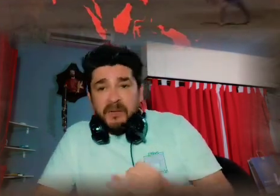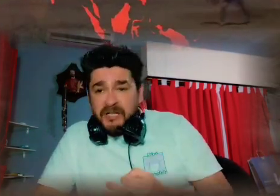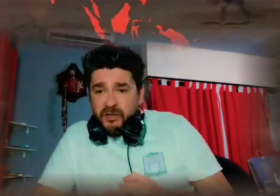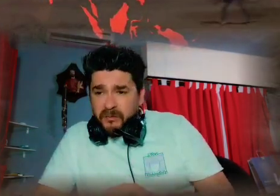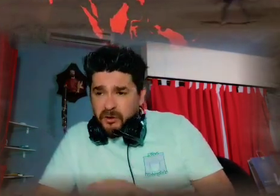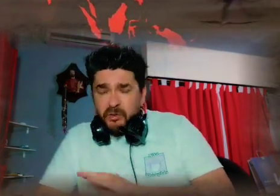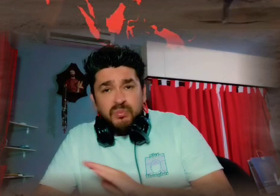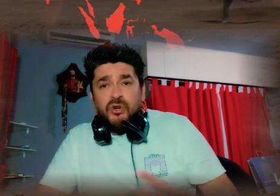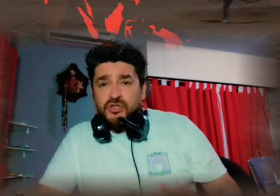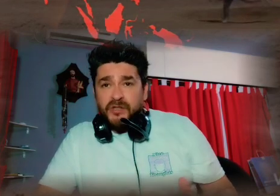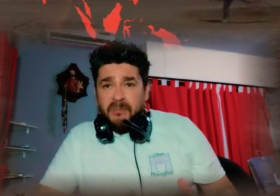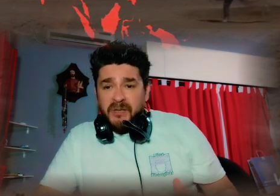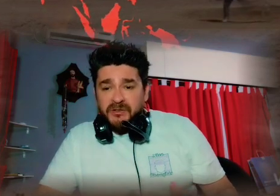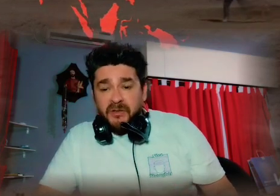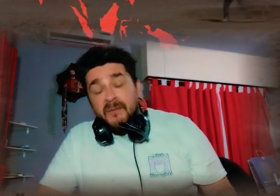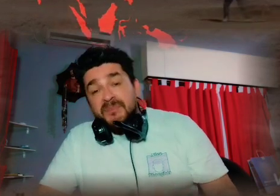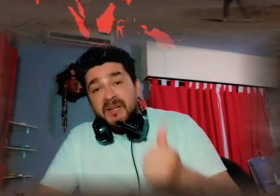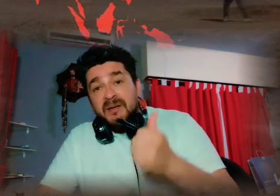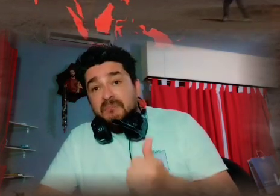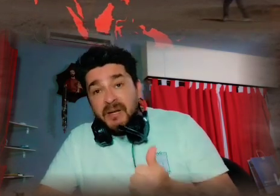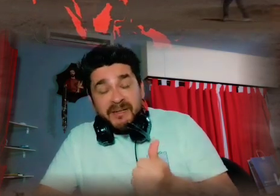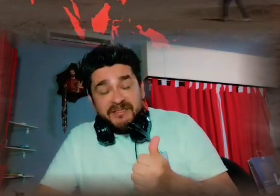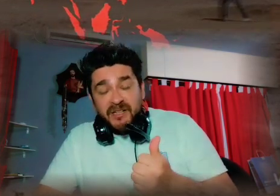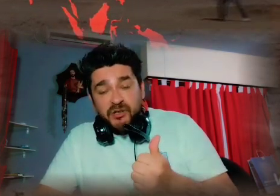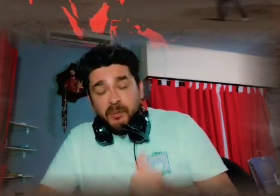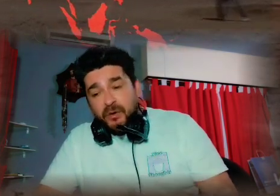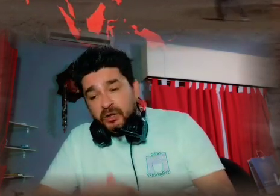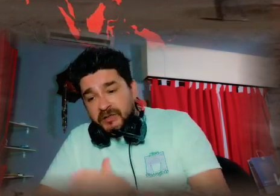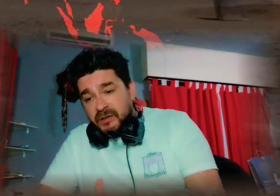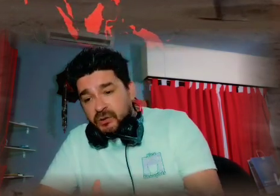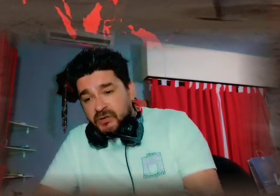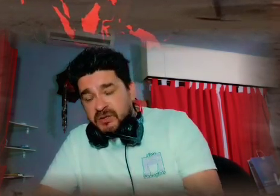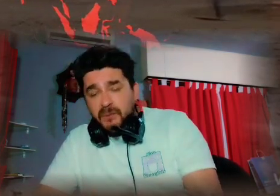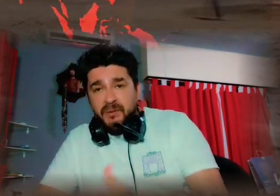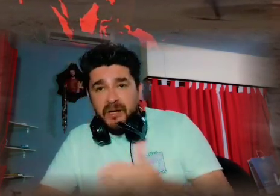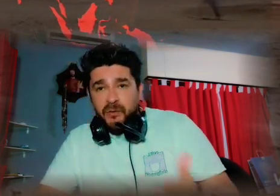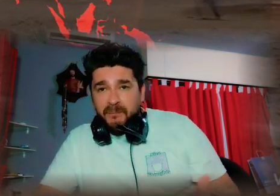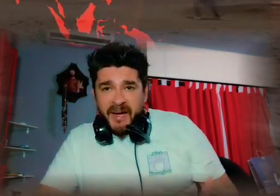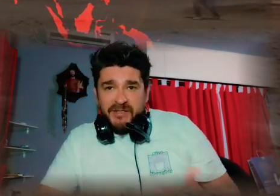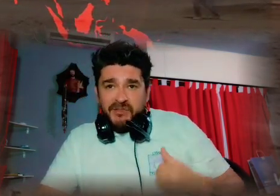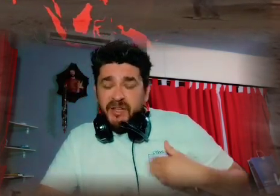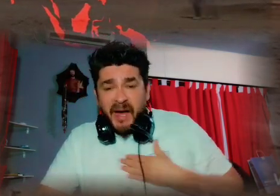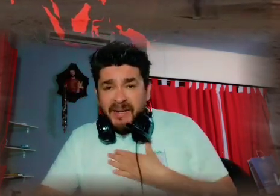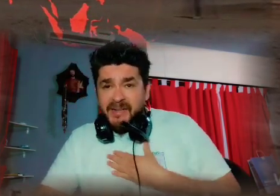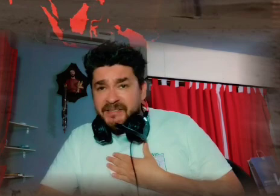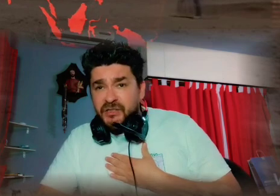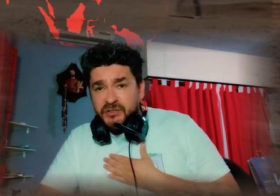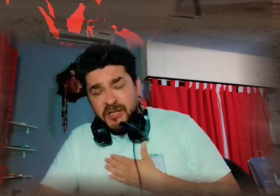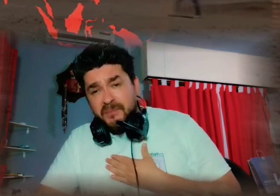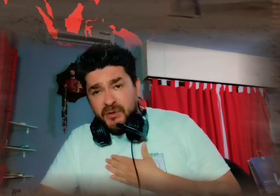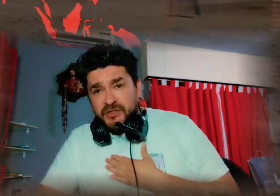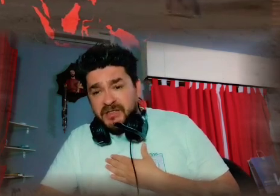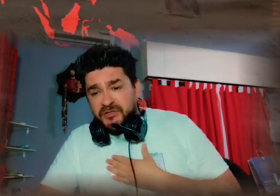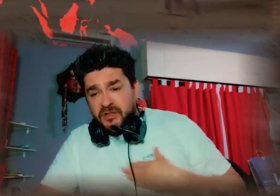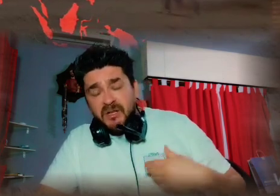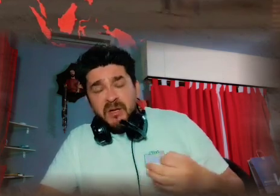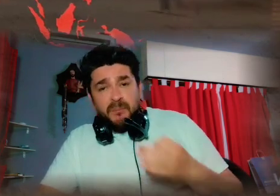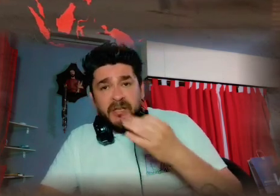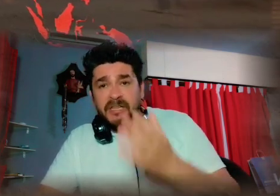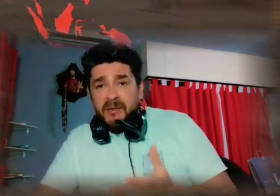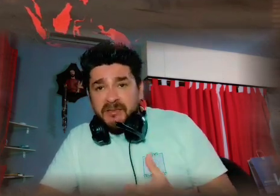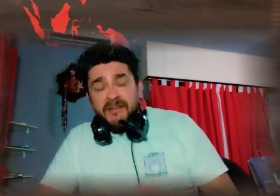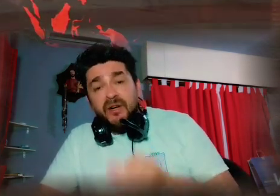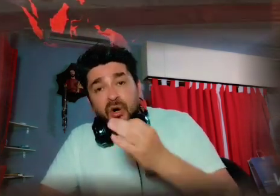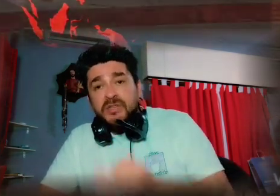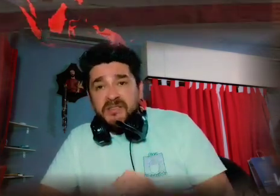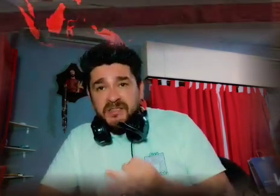digo, opino con mucho respeto. Mil gracias, loco, por los saludos, por el cumpleaños. Agradecido 100%